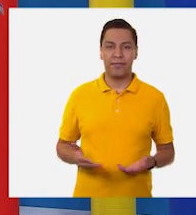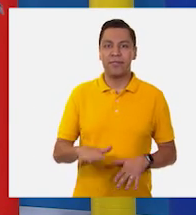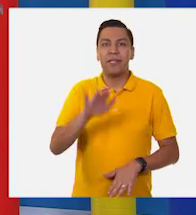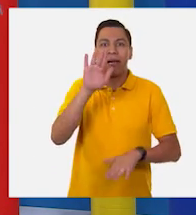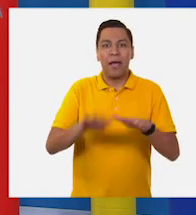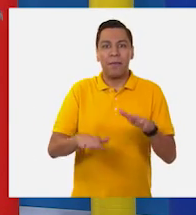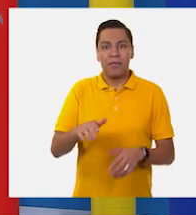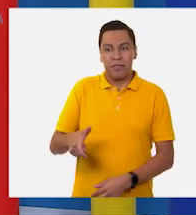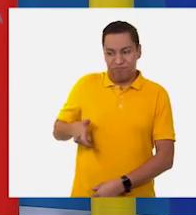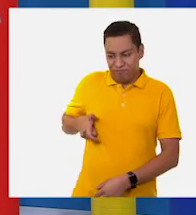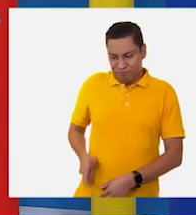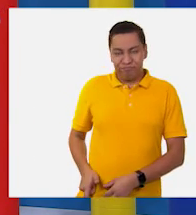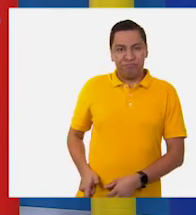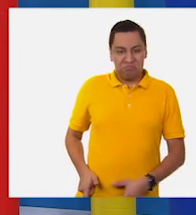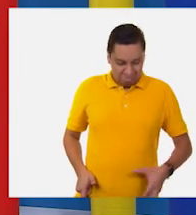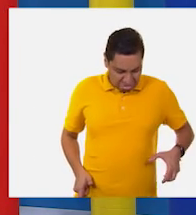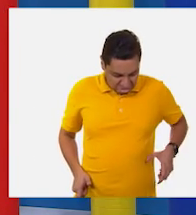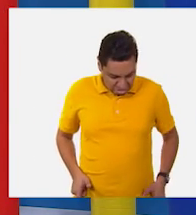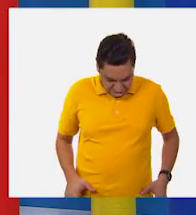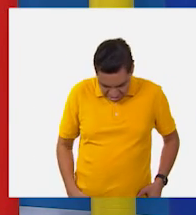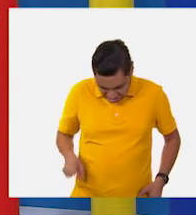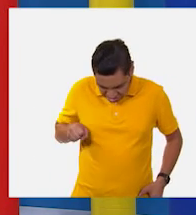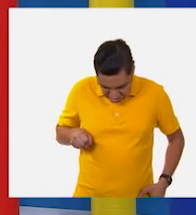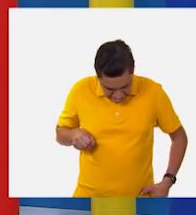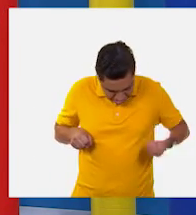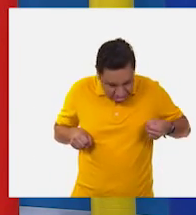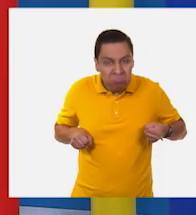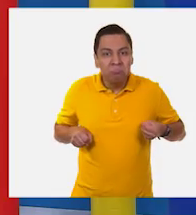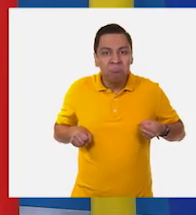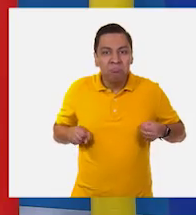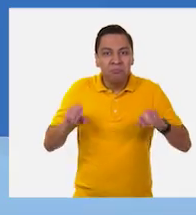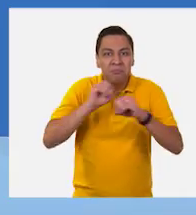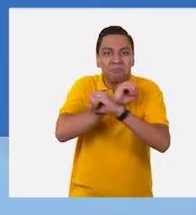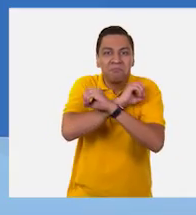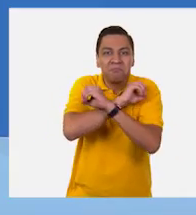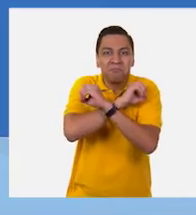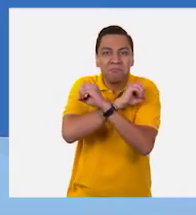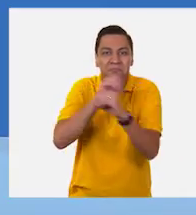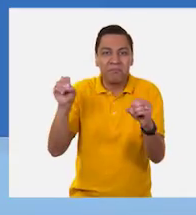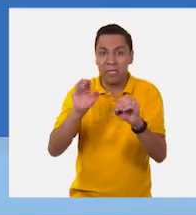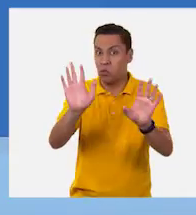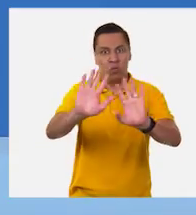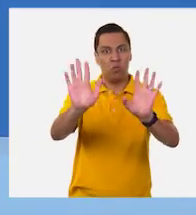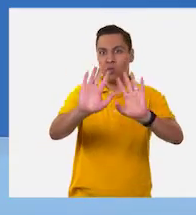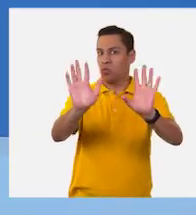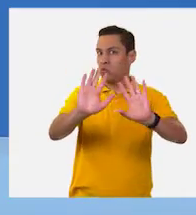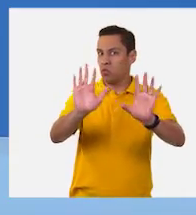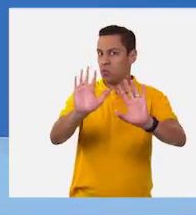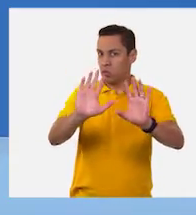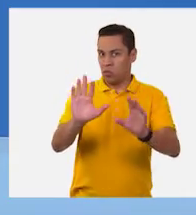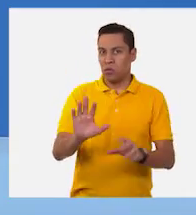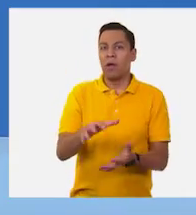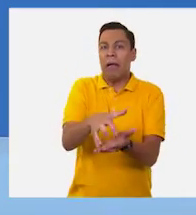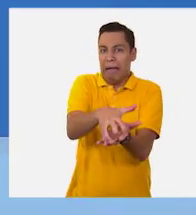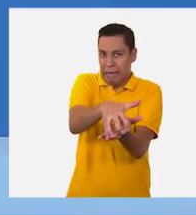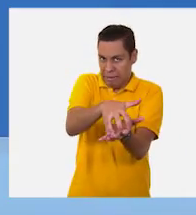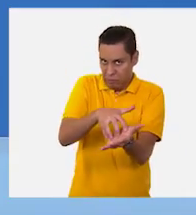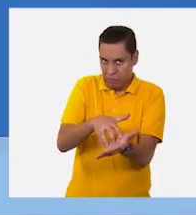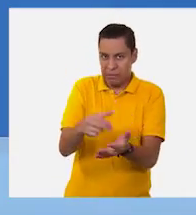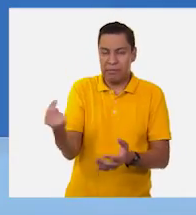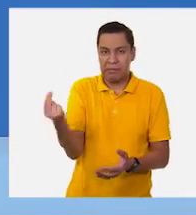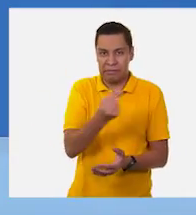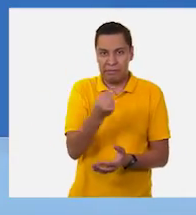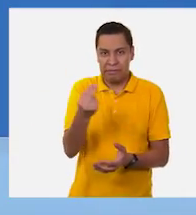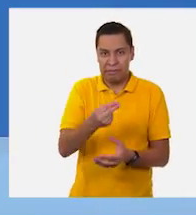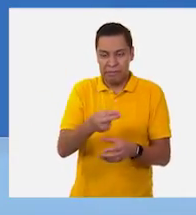con el bolsillo agujerado y sin nada si no nos fijamos. ¡Uy! ¡No, no, no! ¡Ni lo digas, compañeraza! Está roto y